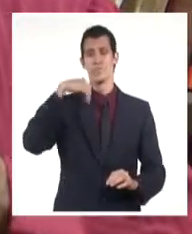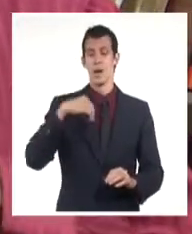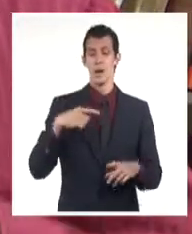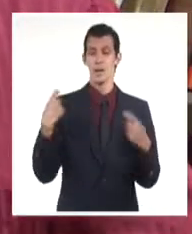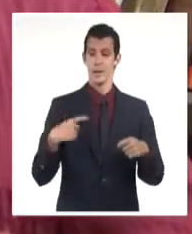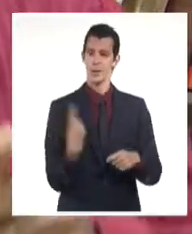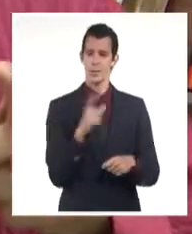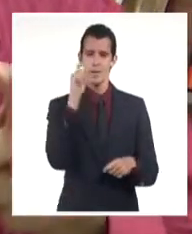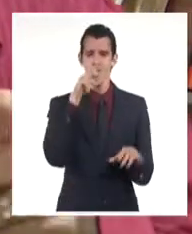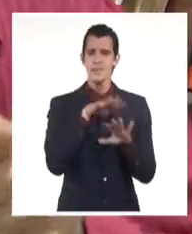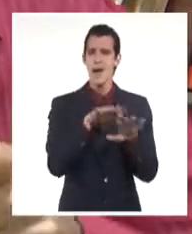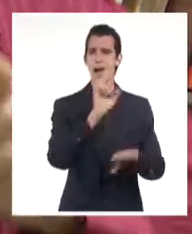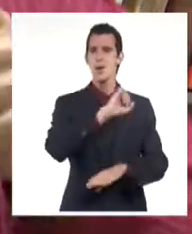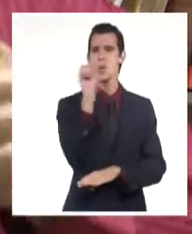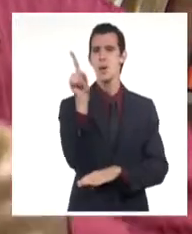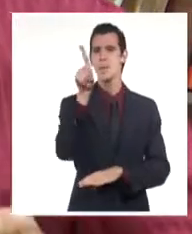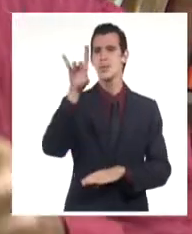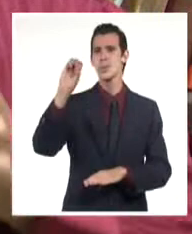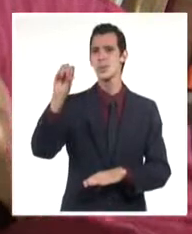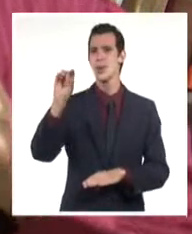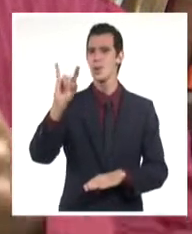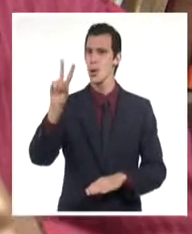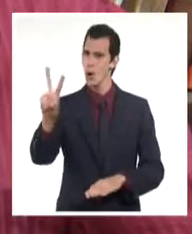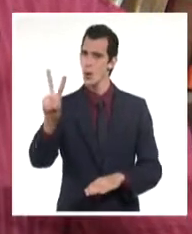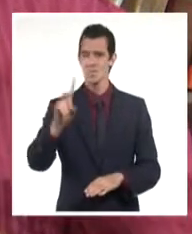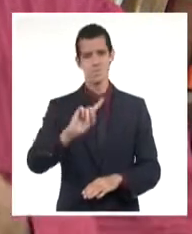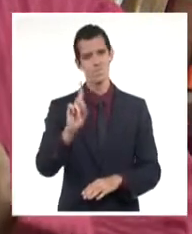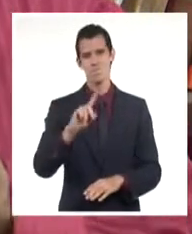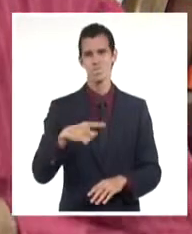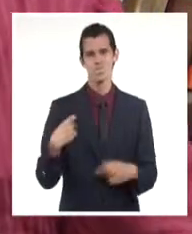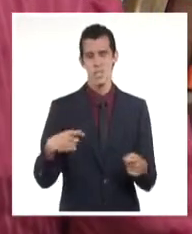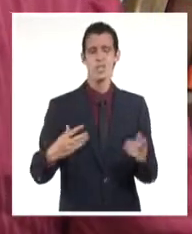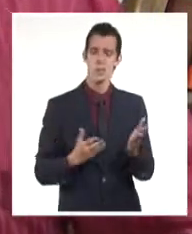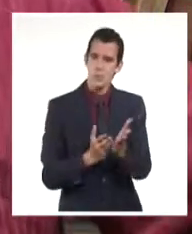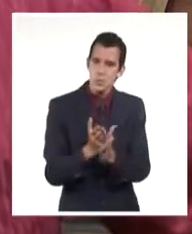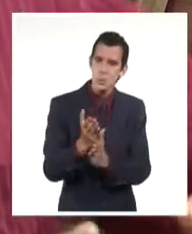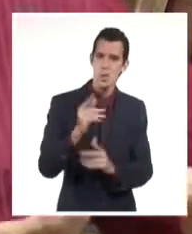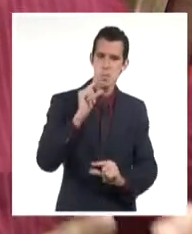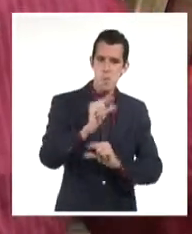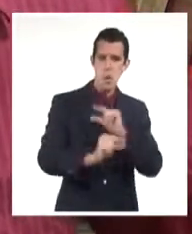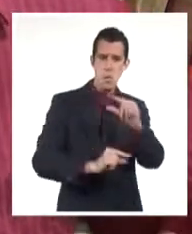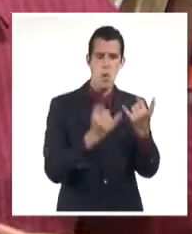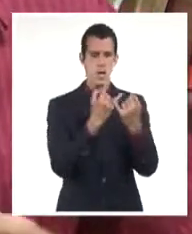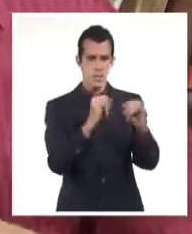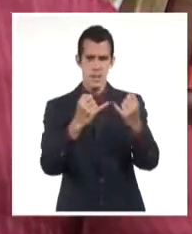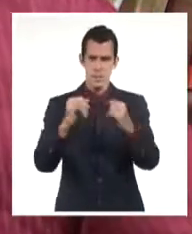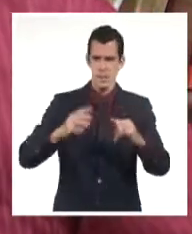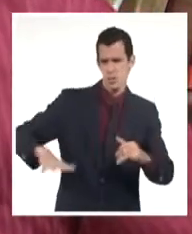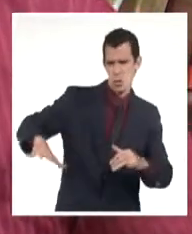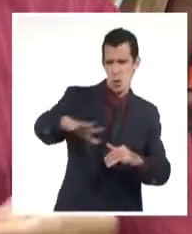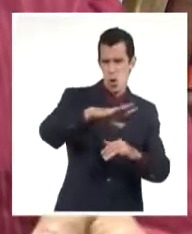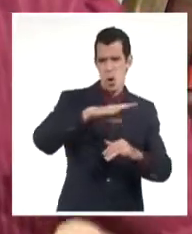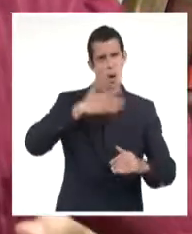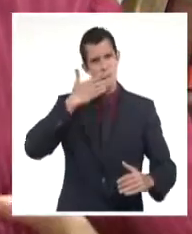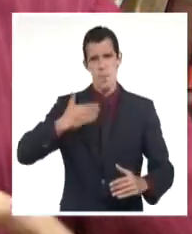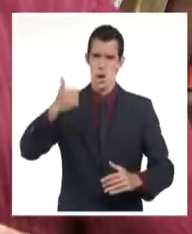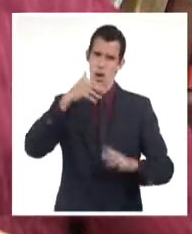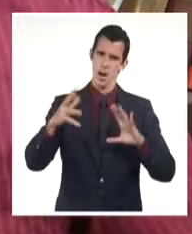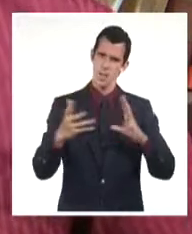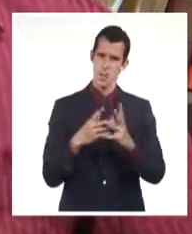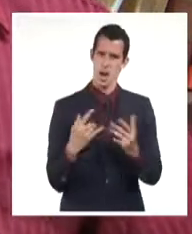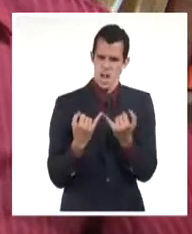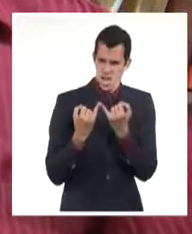para alcanzar los principios, toda la independencia, toda la soberanía, toda la justicia, que eran los principios del radicalismo que tenían en